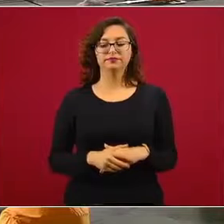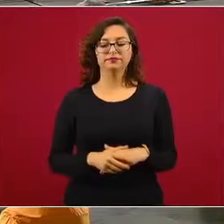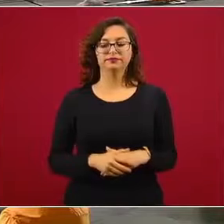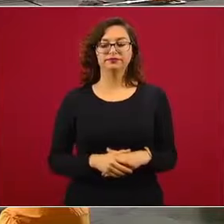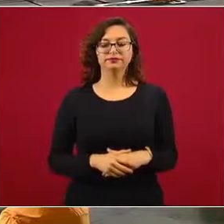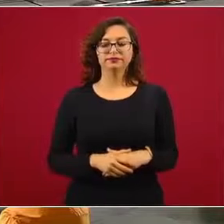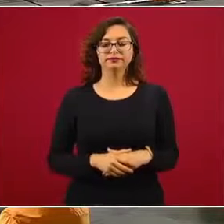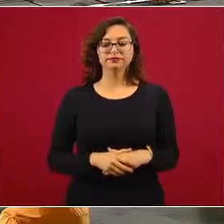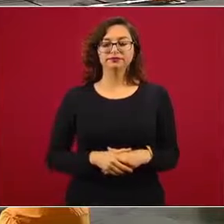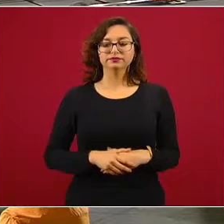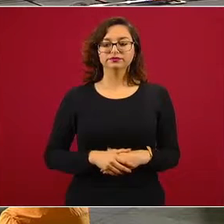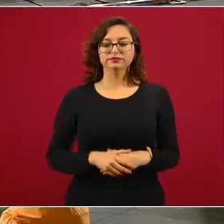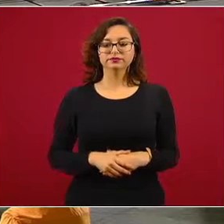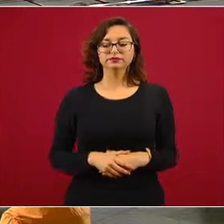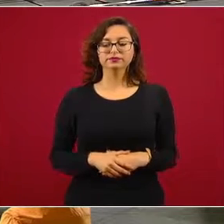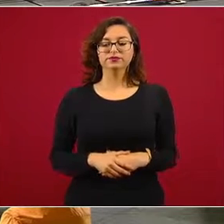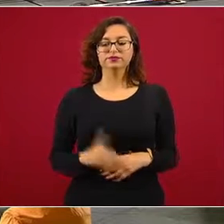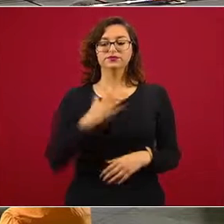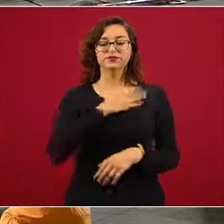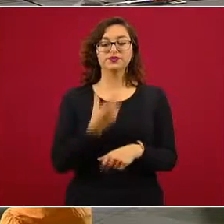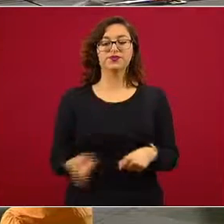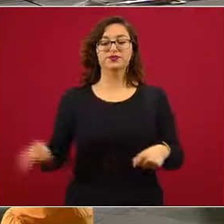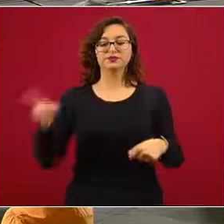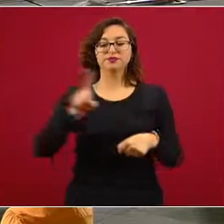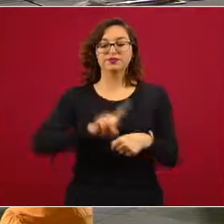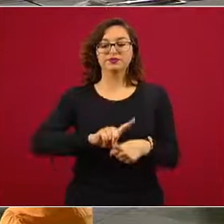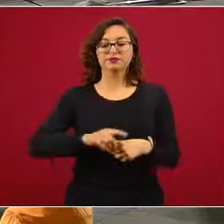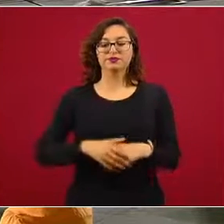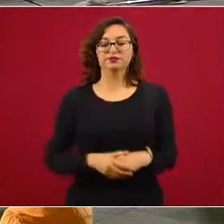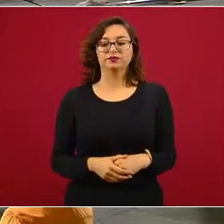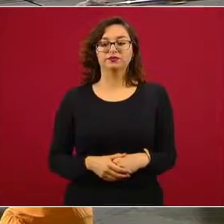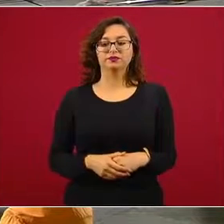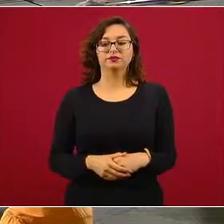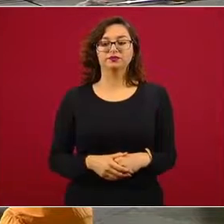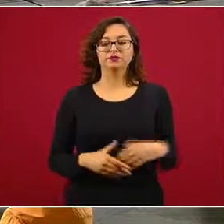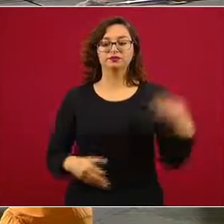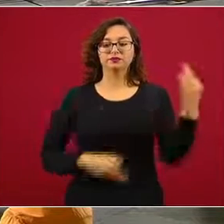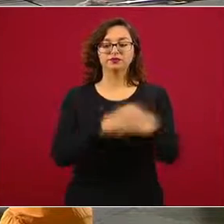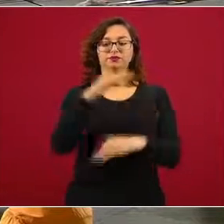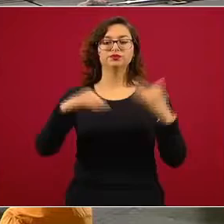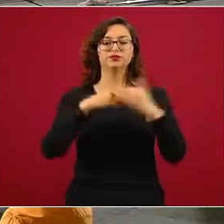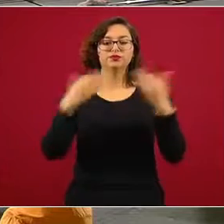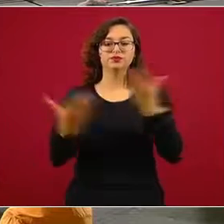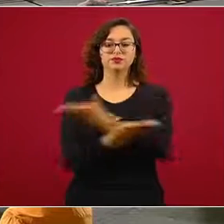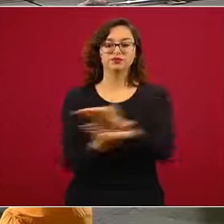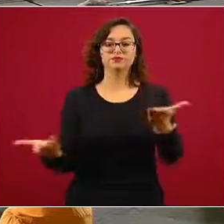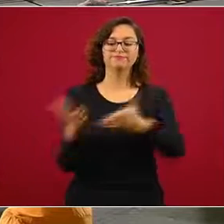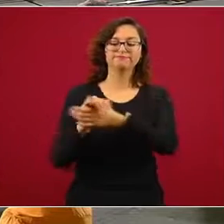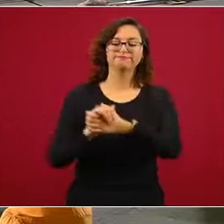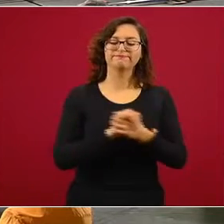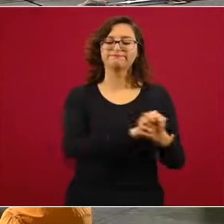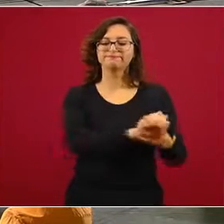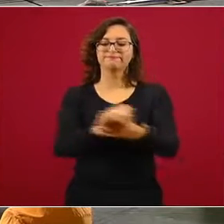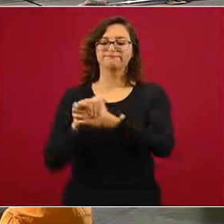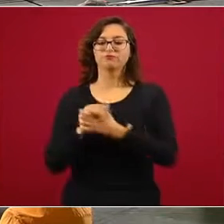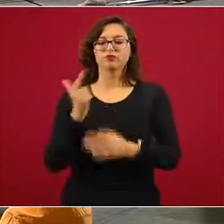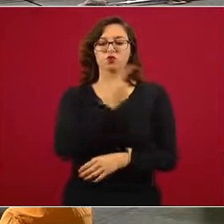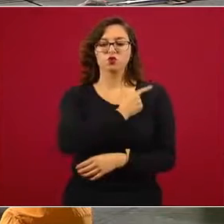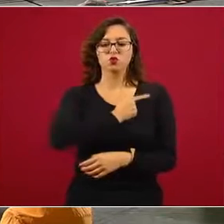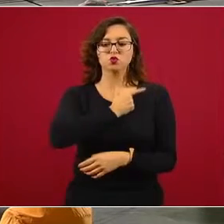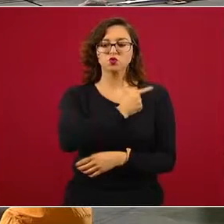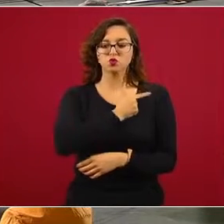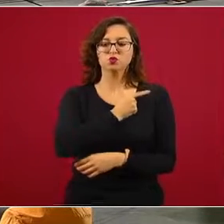Muchas gracias, señor presidente. Muy buenos días. Los saludo a todos ustedes con mucho gusto. Y hoy vamos a